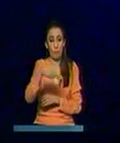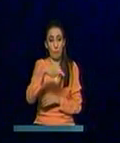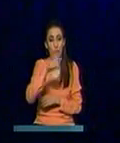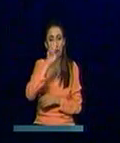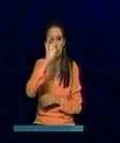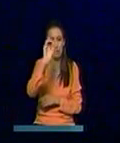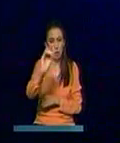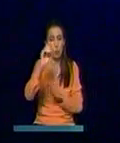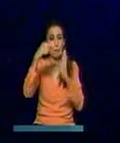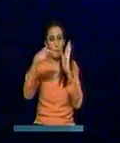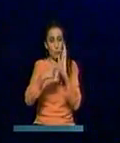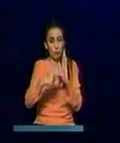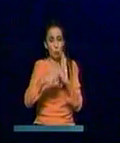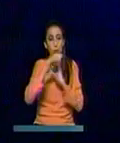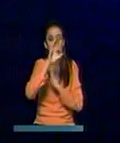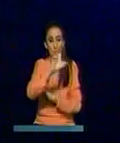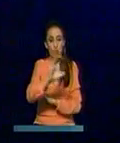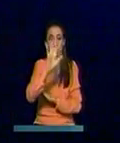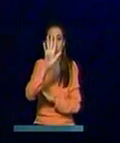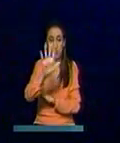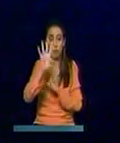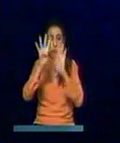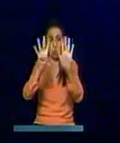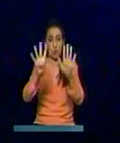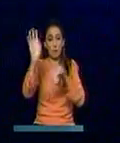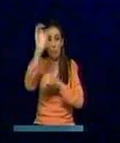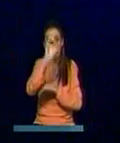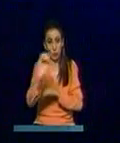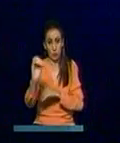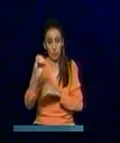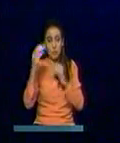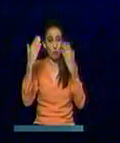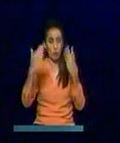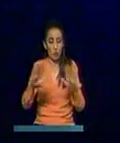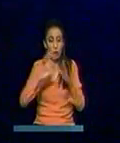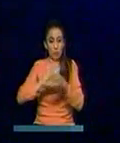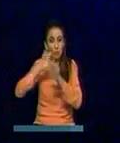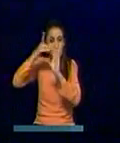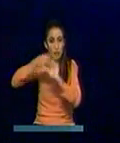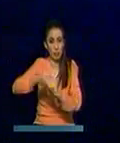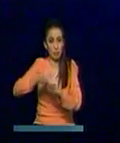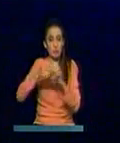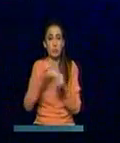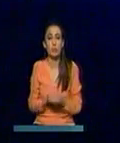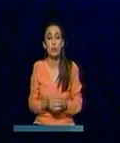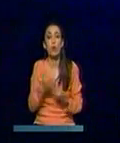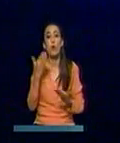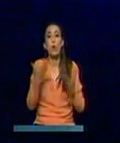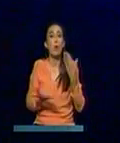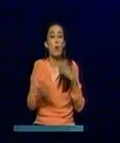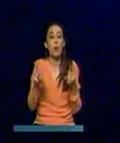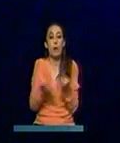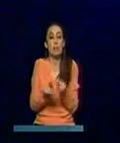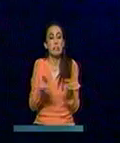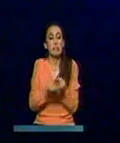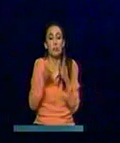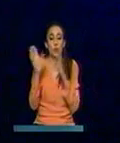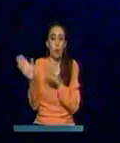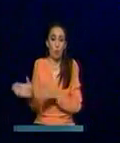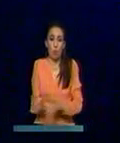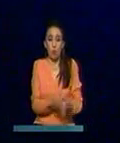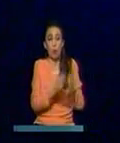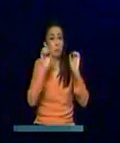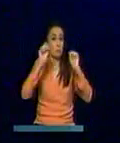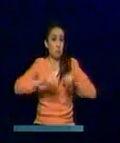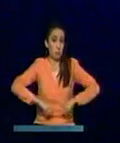0.59% del mercado en la actualidad tiene participación en la cerveza artesanal, lo cual al mismo tiempo